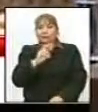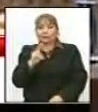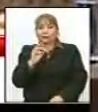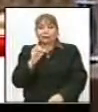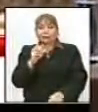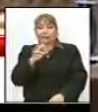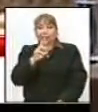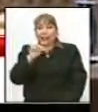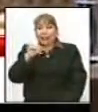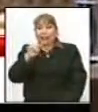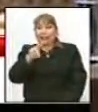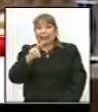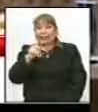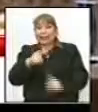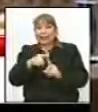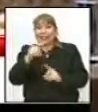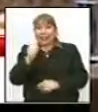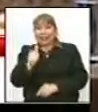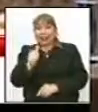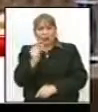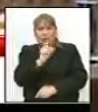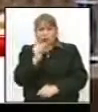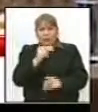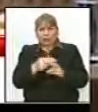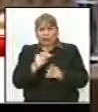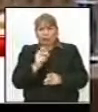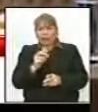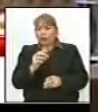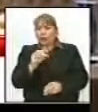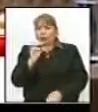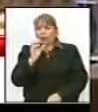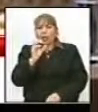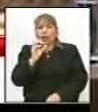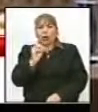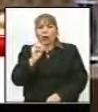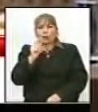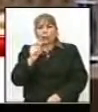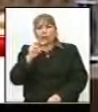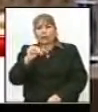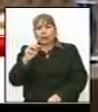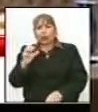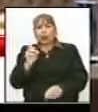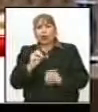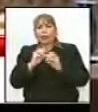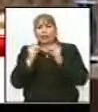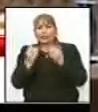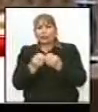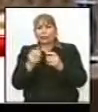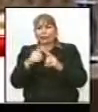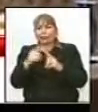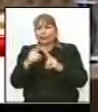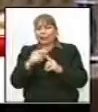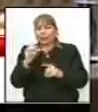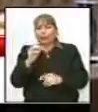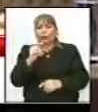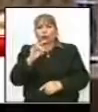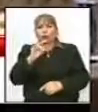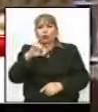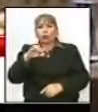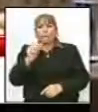al MRTA, no llamarlo MRTA, sino OTTA, Organización Terrorista Túpac